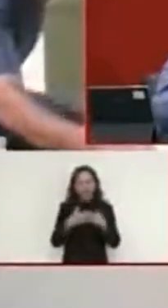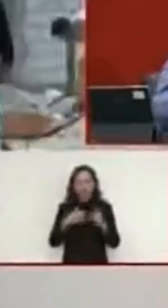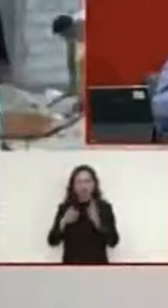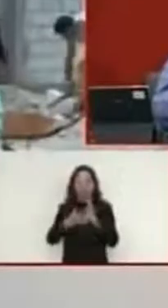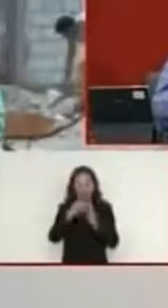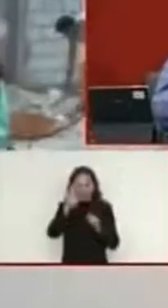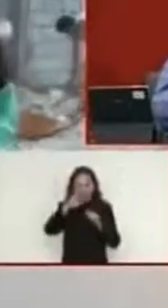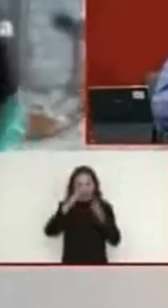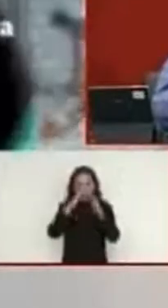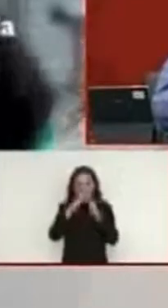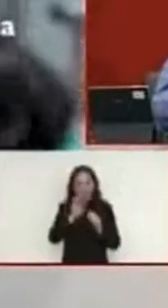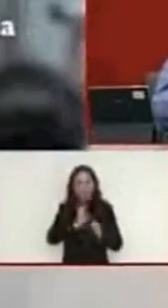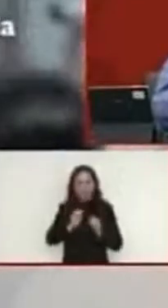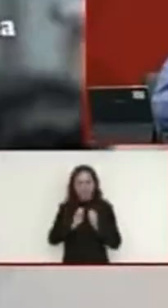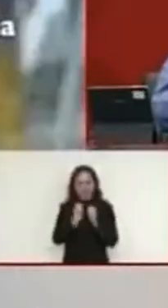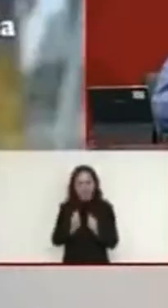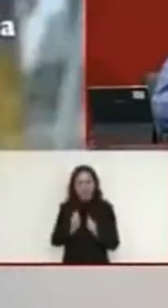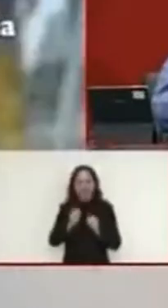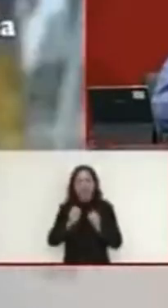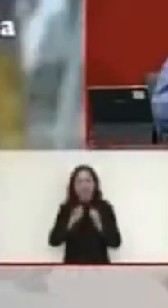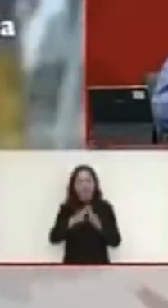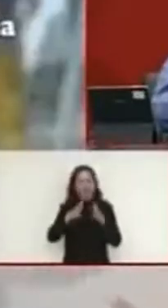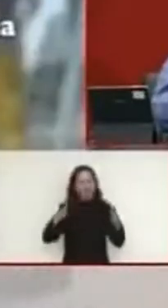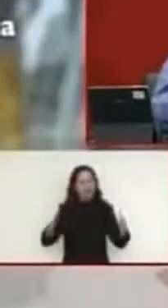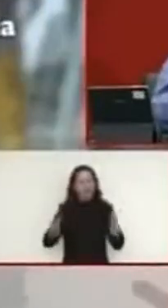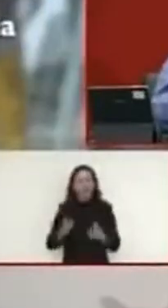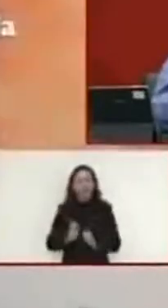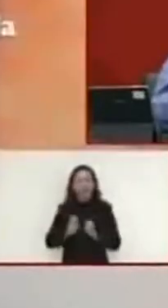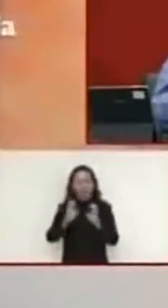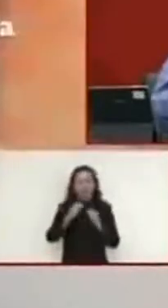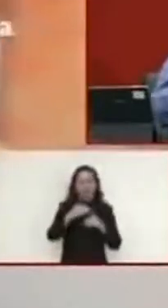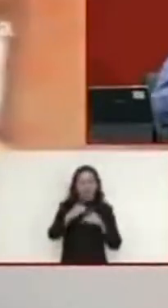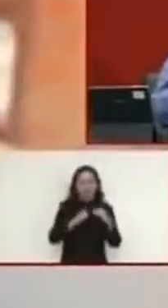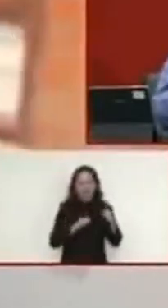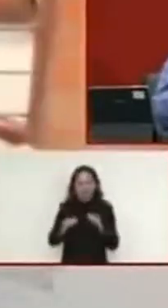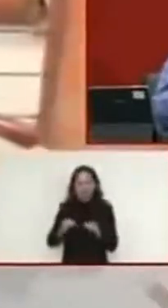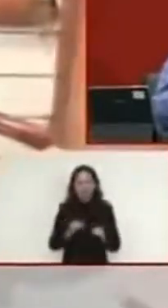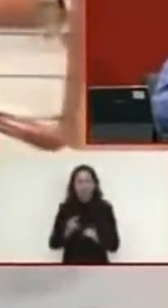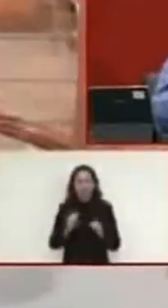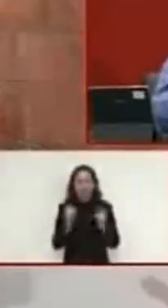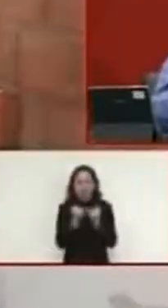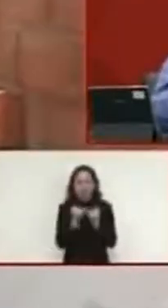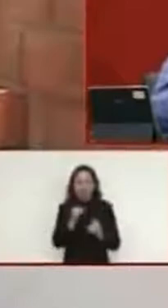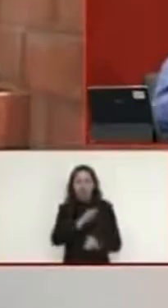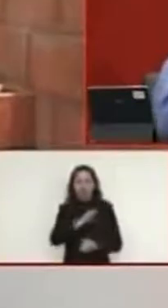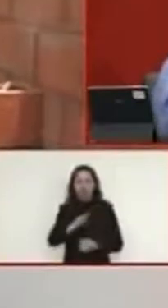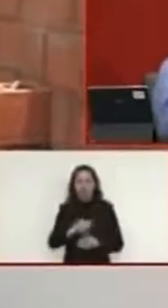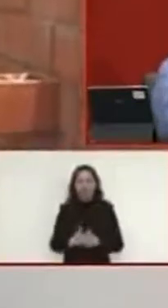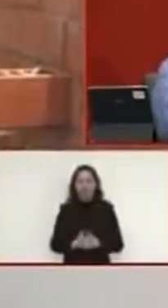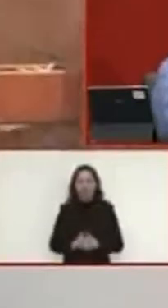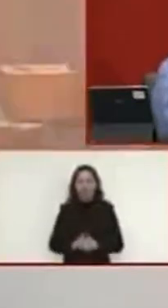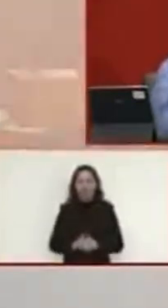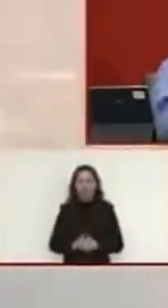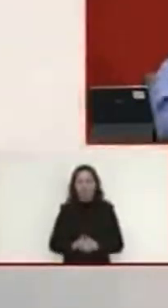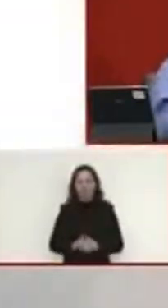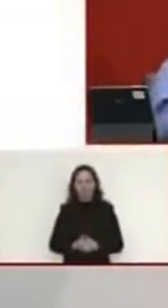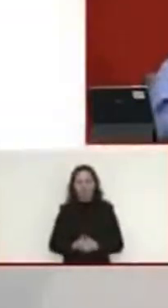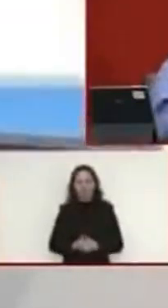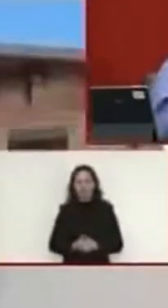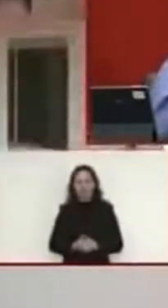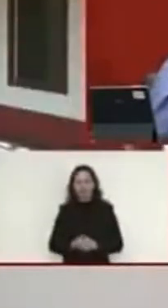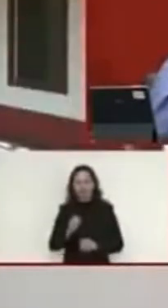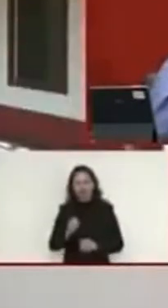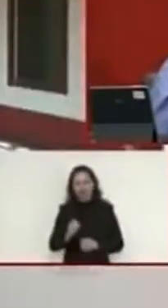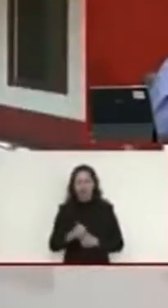socioeconómicos? Sin duda. Porque cuando tú tienes una zona con una gran mezcla de niveles socioeconómicos, yo, sin saber del tema, creo que puede haber